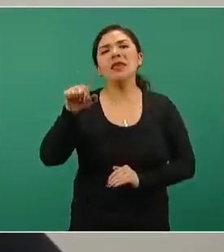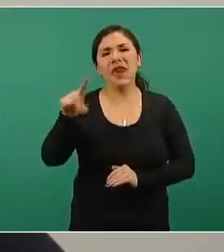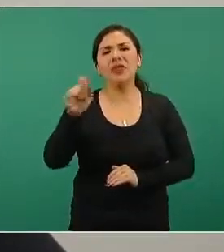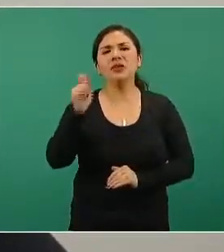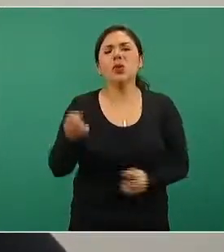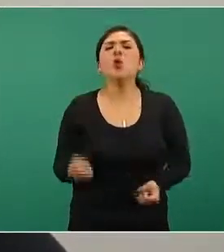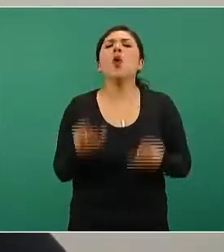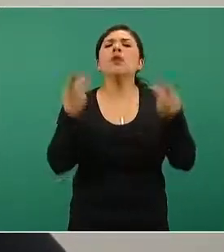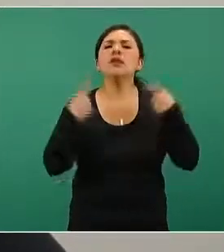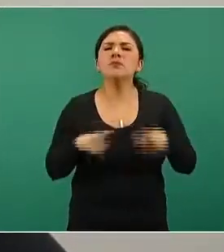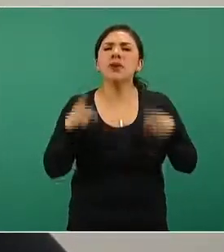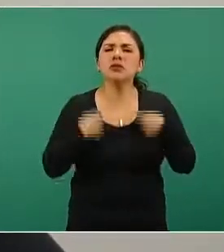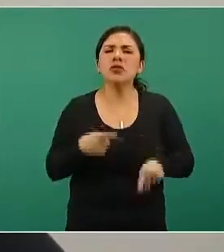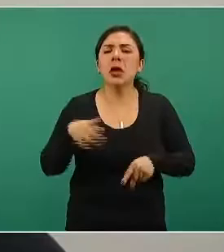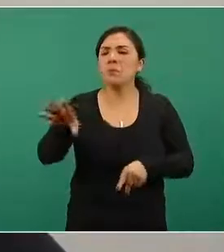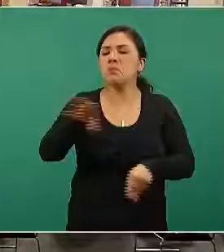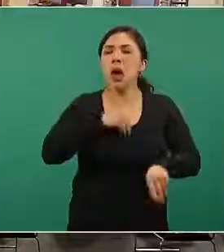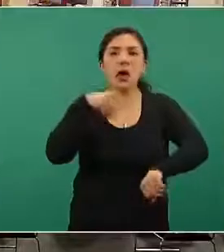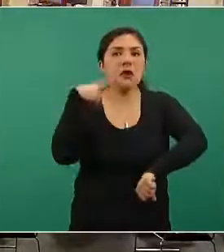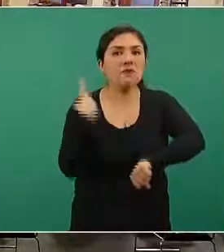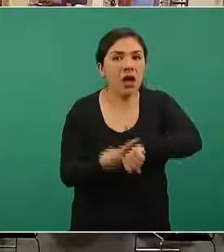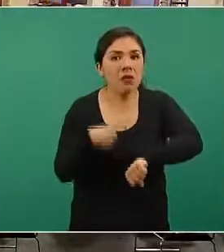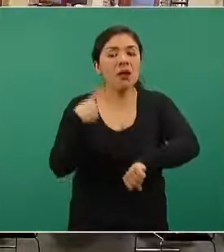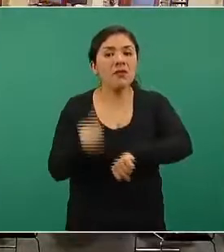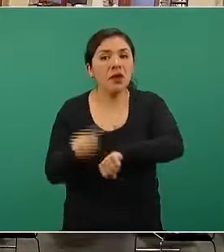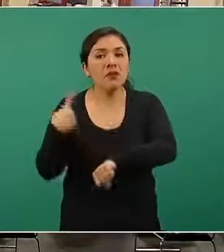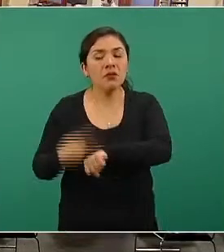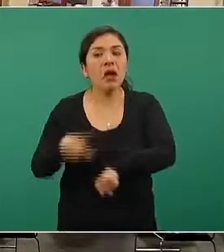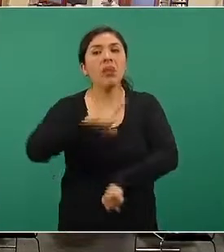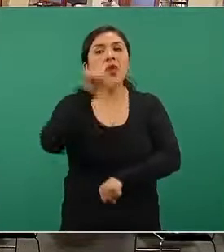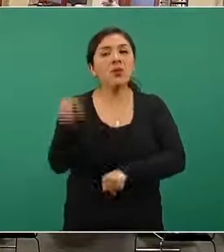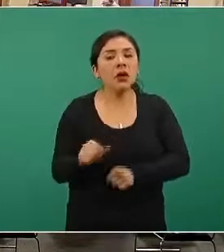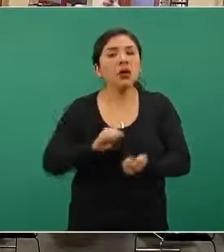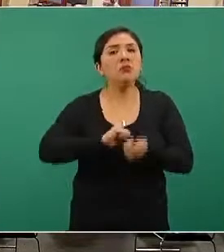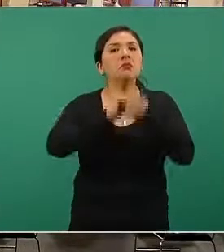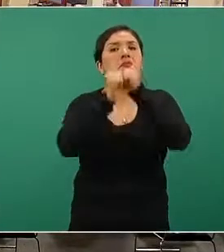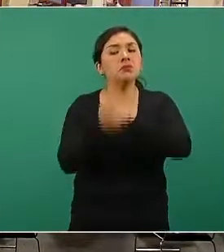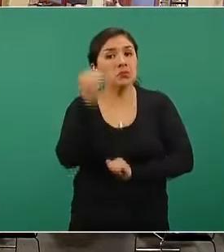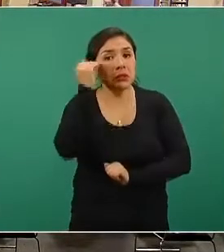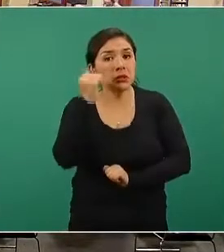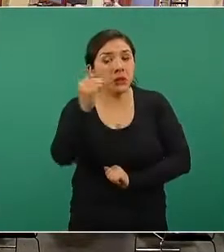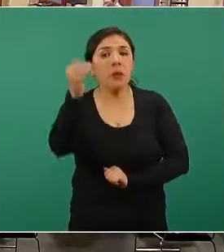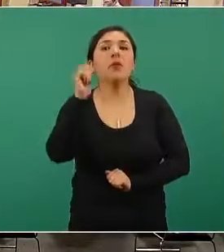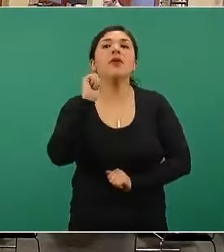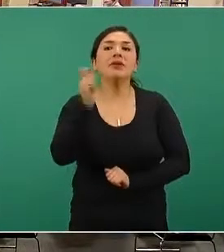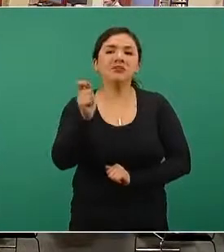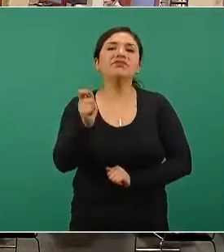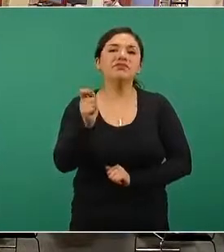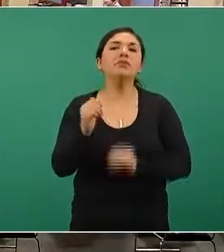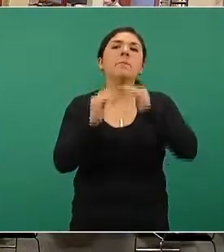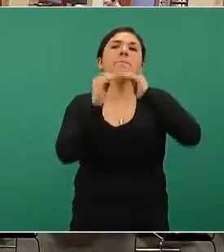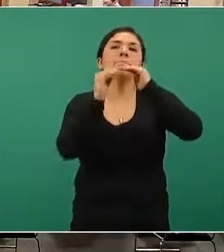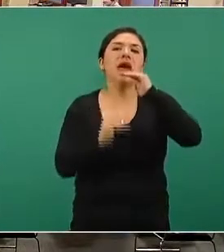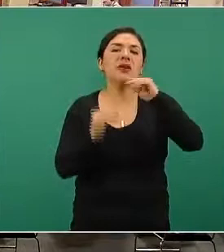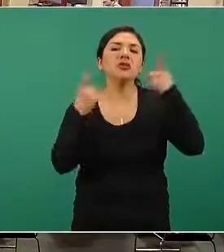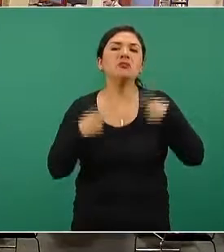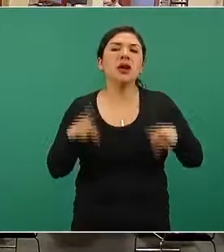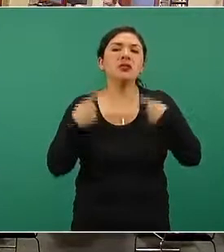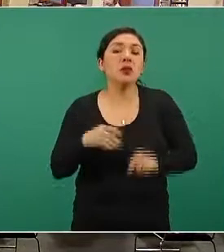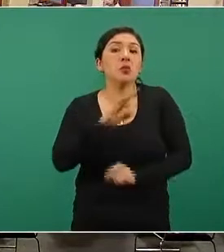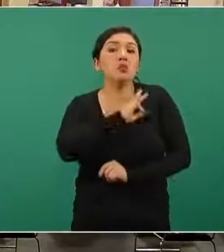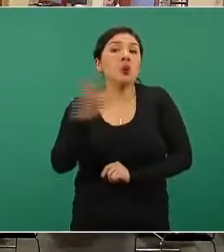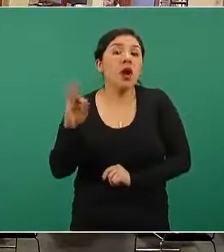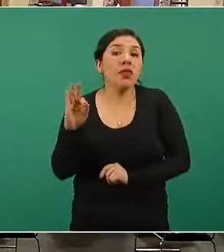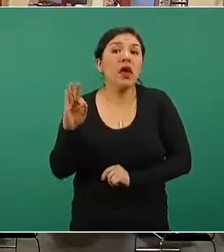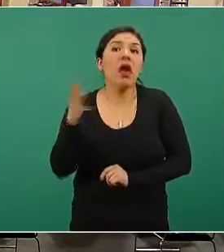de personas que enferman, ya que con el paso del tiempo serán cada vez menos las personas que puedan